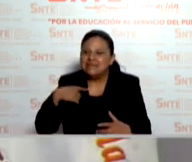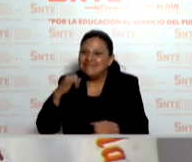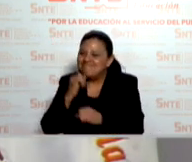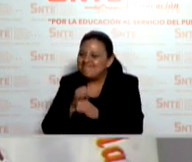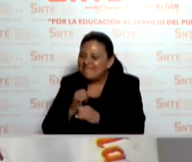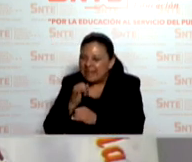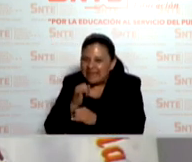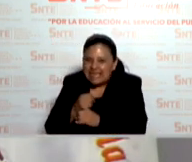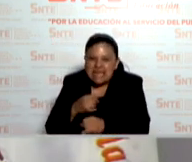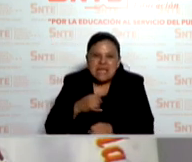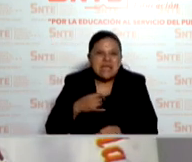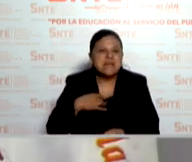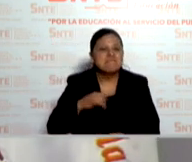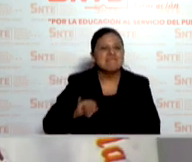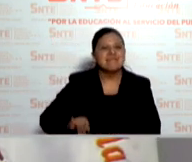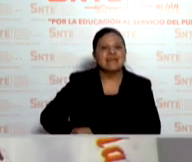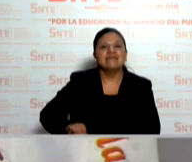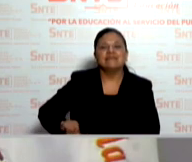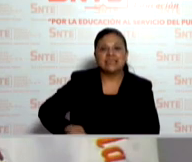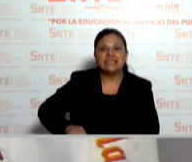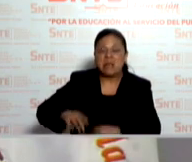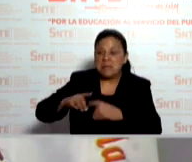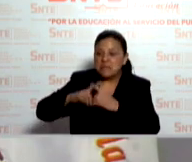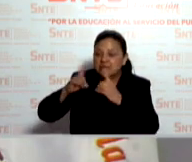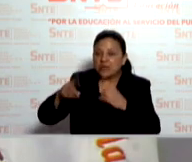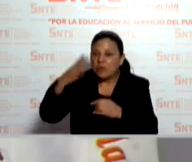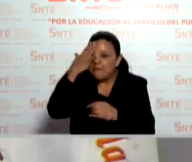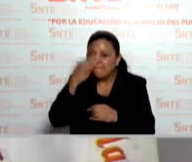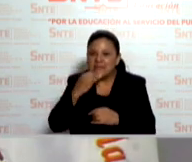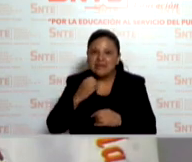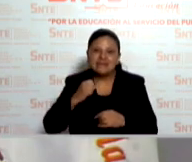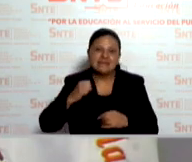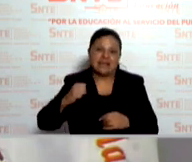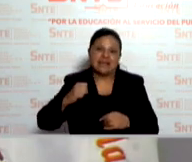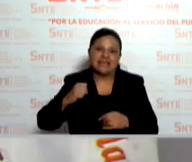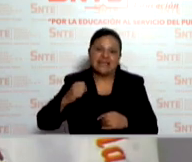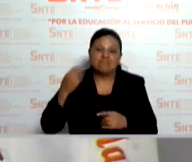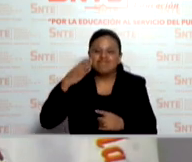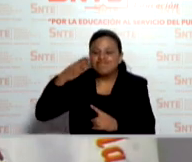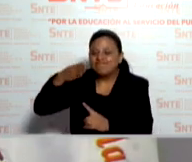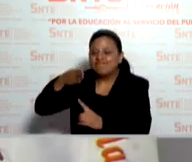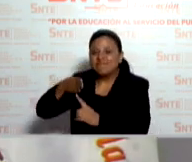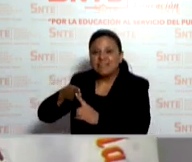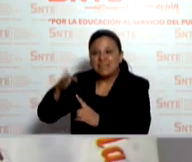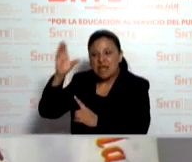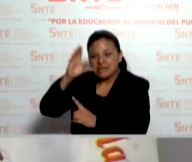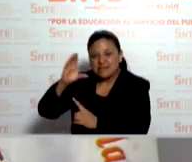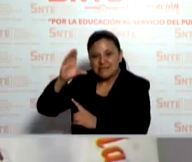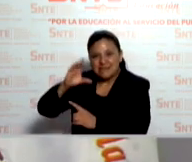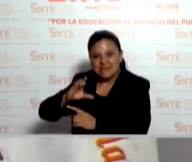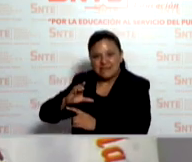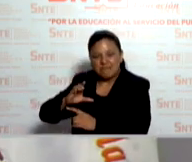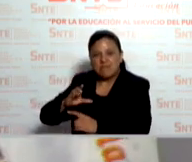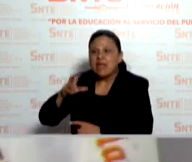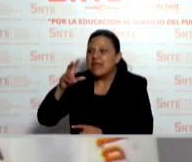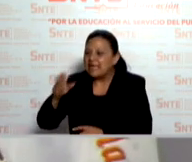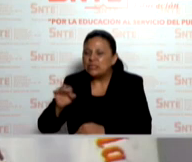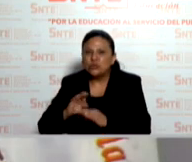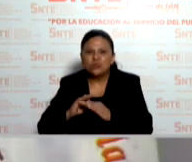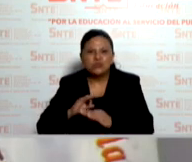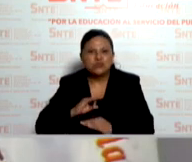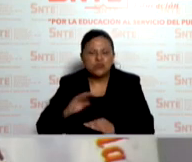investigación, análisis y desarrollo de habilidades encaminadas hacia la ciencia. Esto permitió consolidar